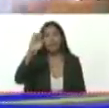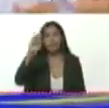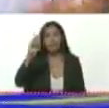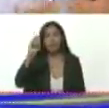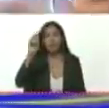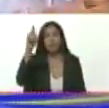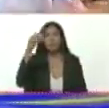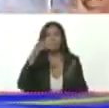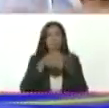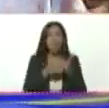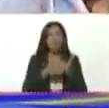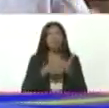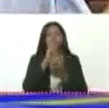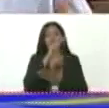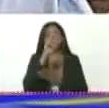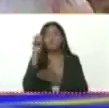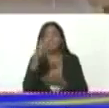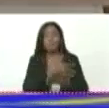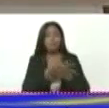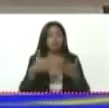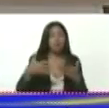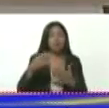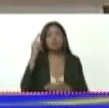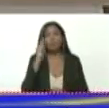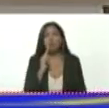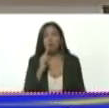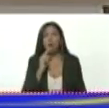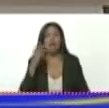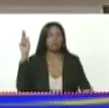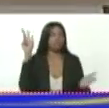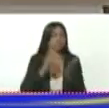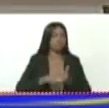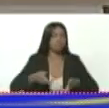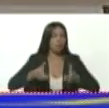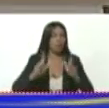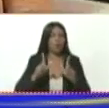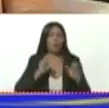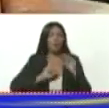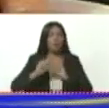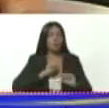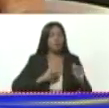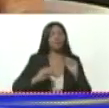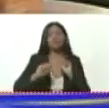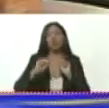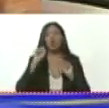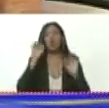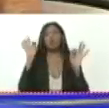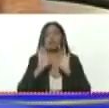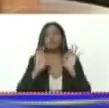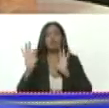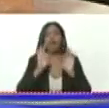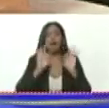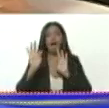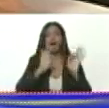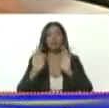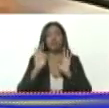1.200 millones de bolívares aprobado para el movimiento de teatro César Rengifo de